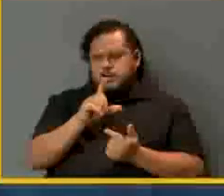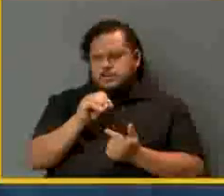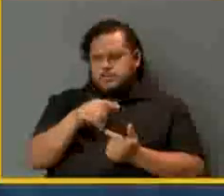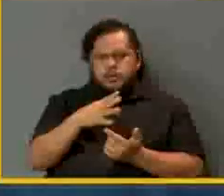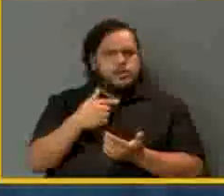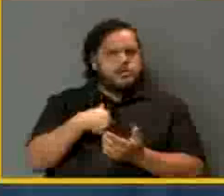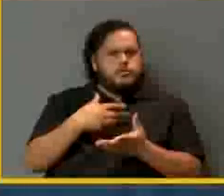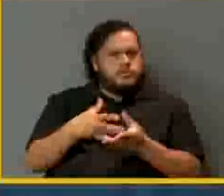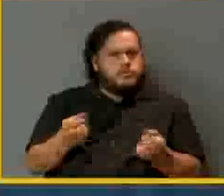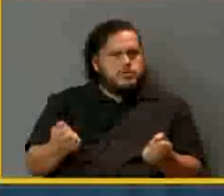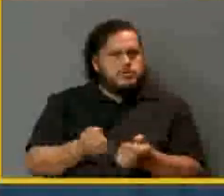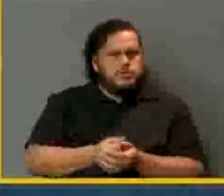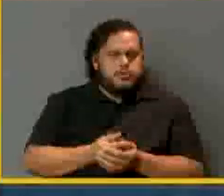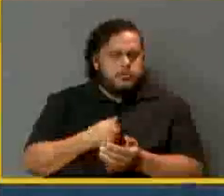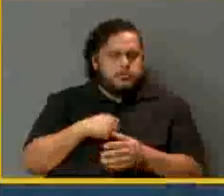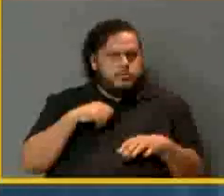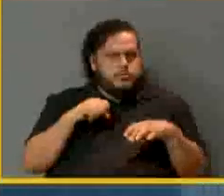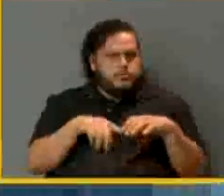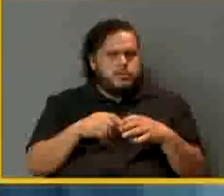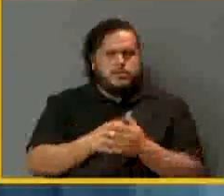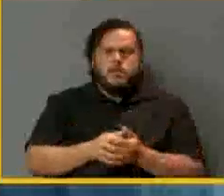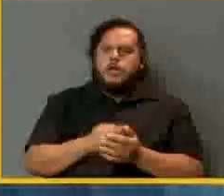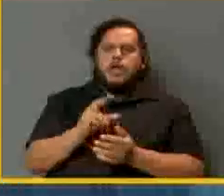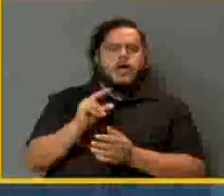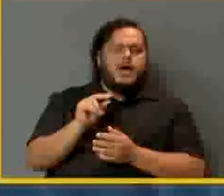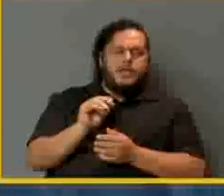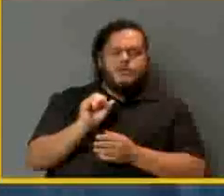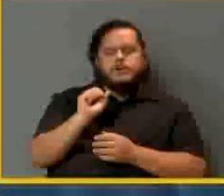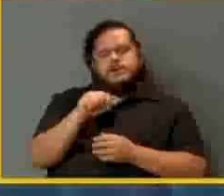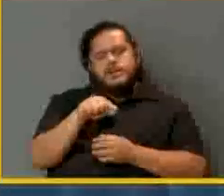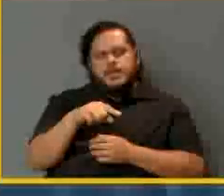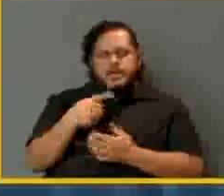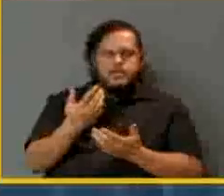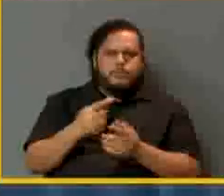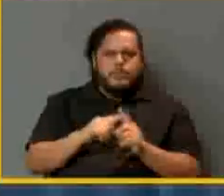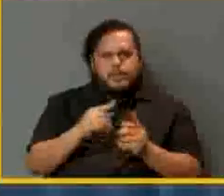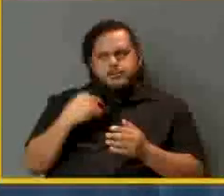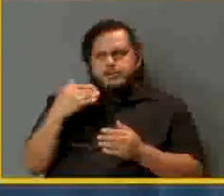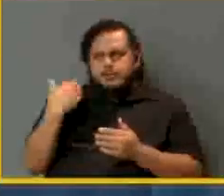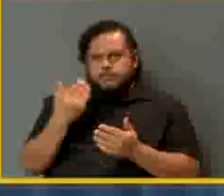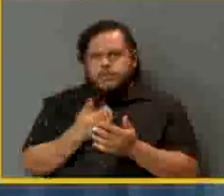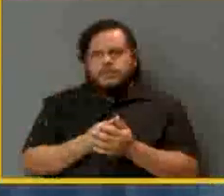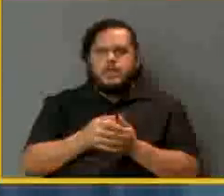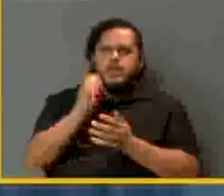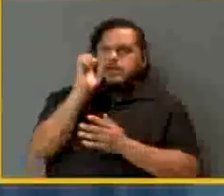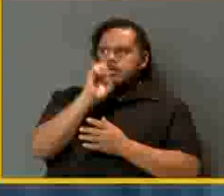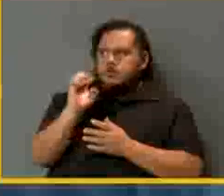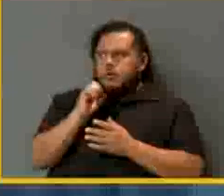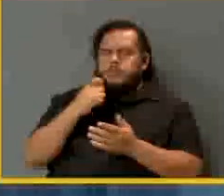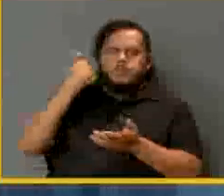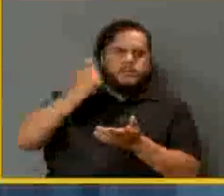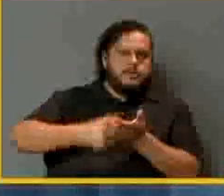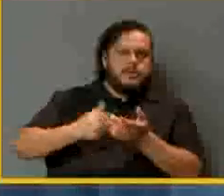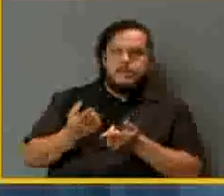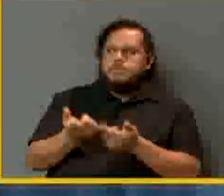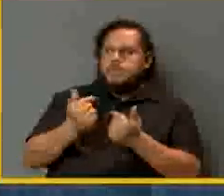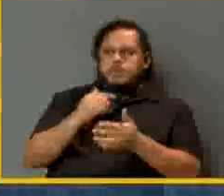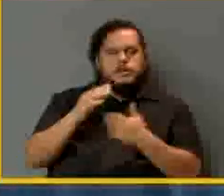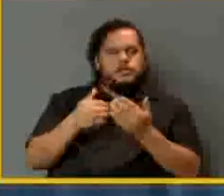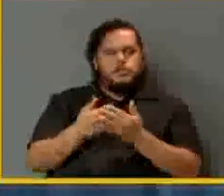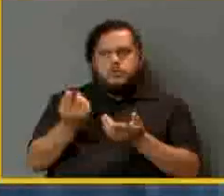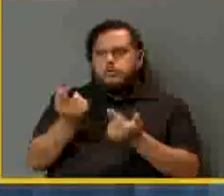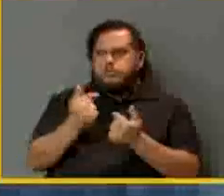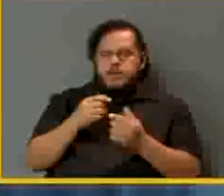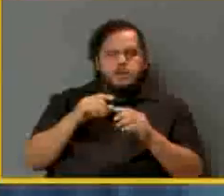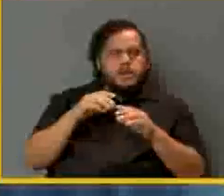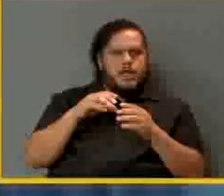estoy resolviendo? La estoy metiendo. No, eso sí, pero después en Europa te van a exigir venir, todos vienen al